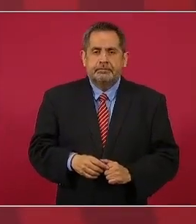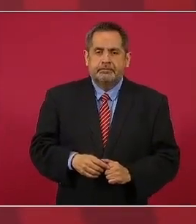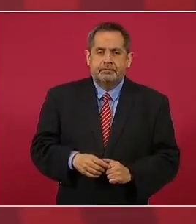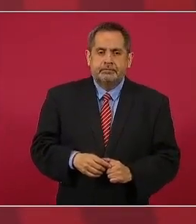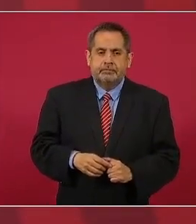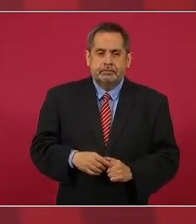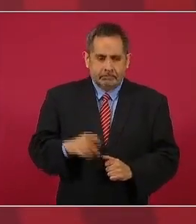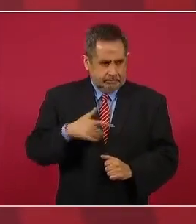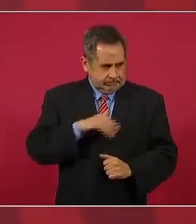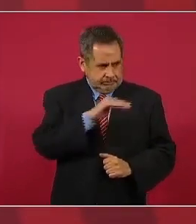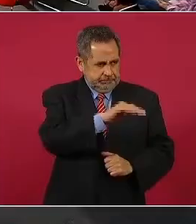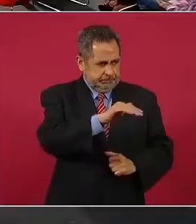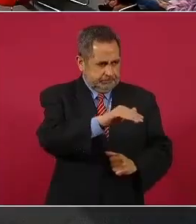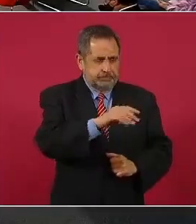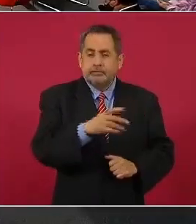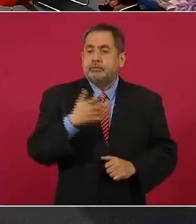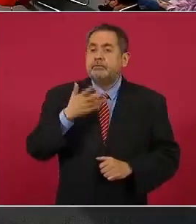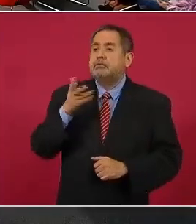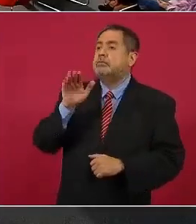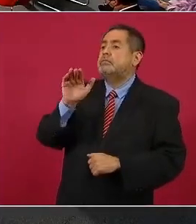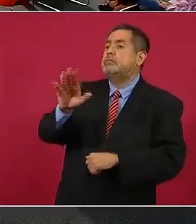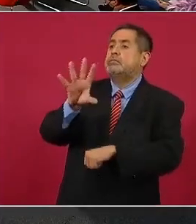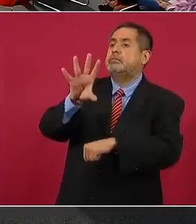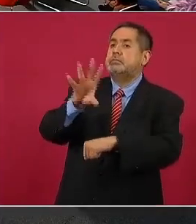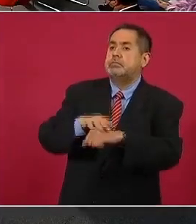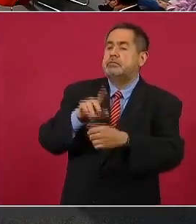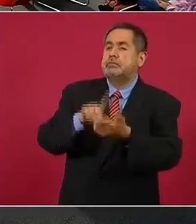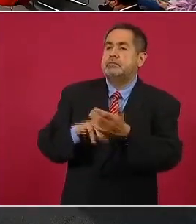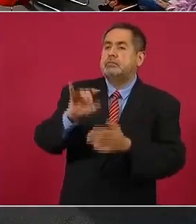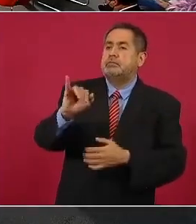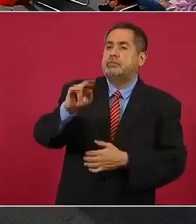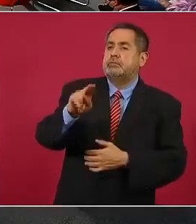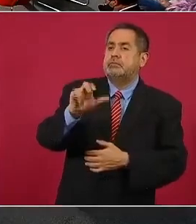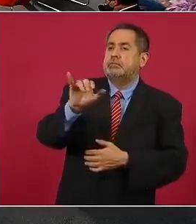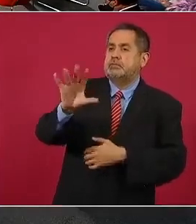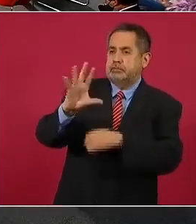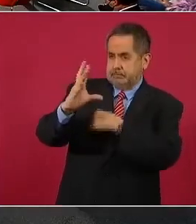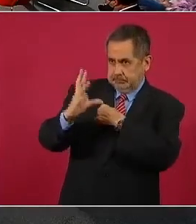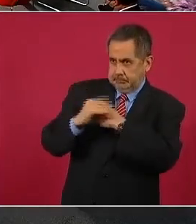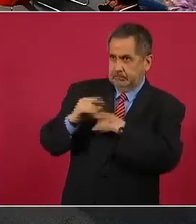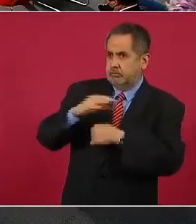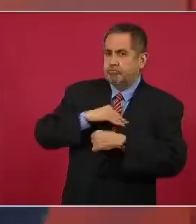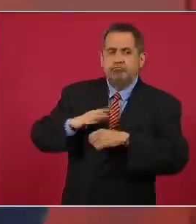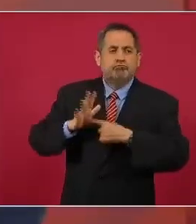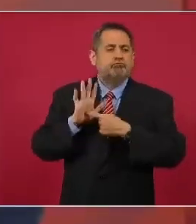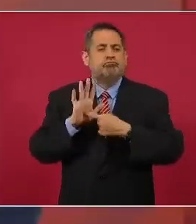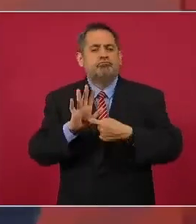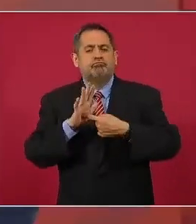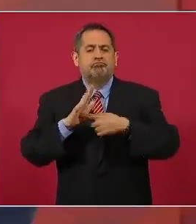Te estoy pidiendo que me autorice para que yo dé a conocer